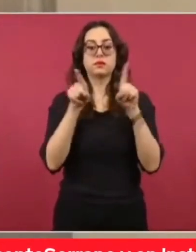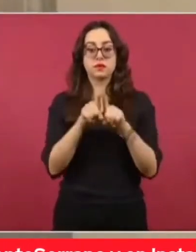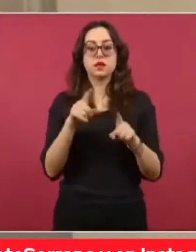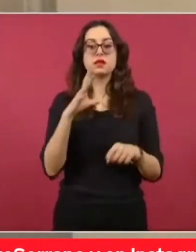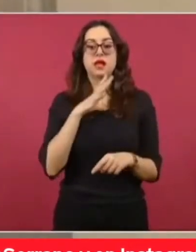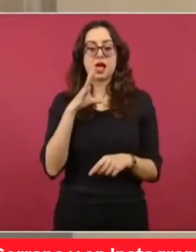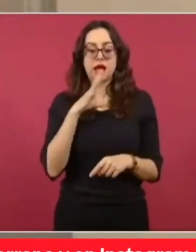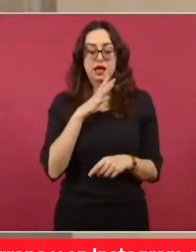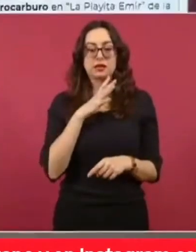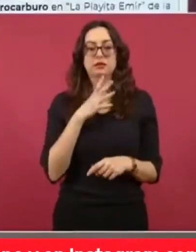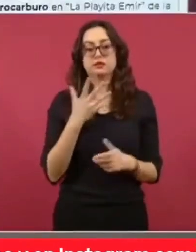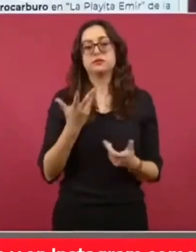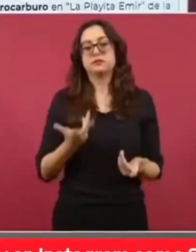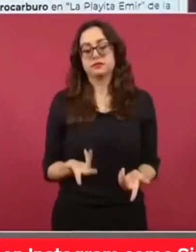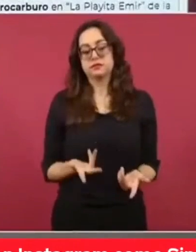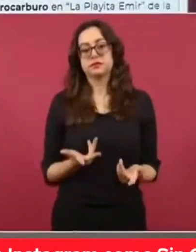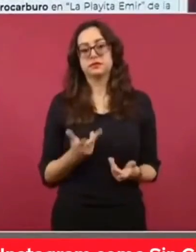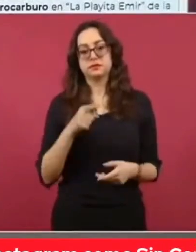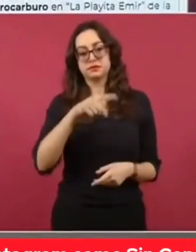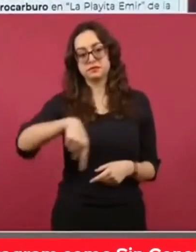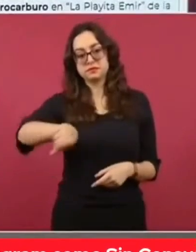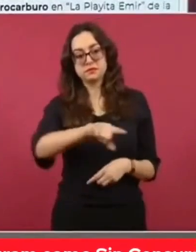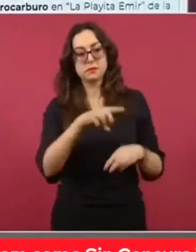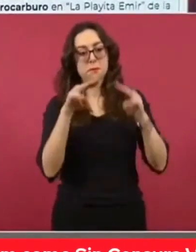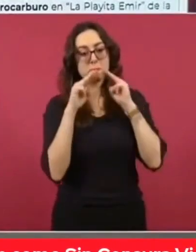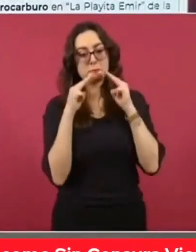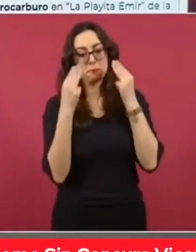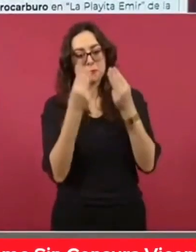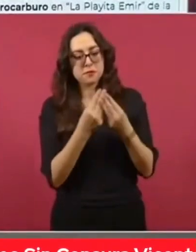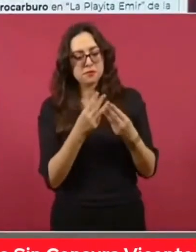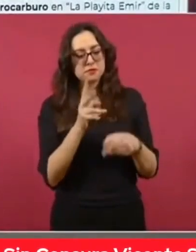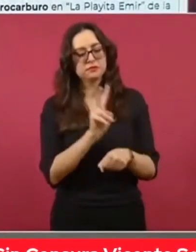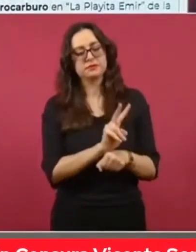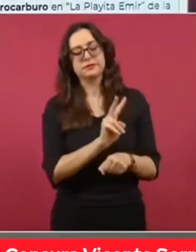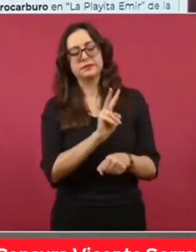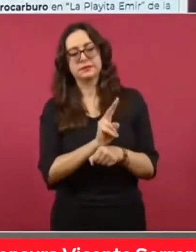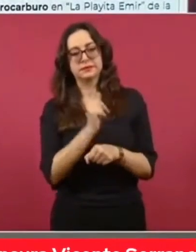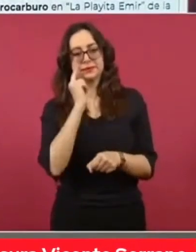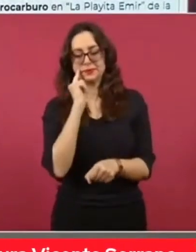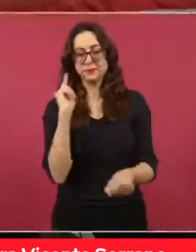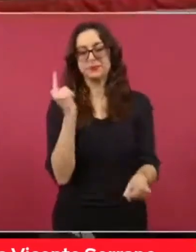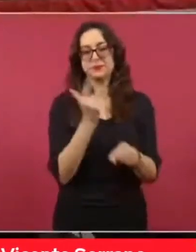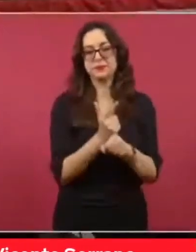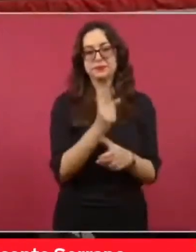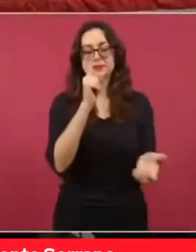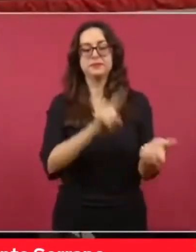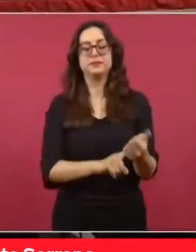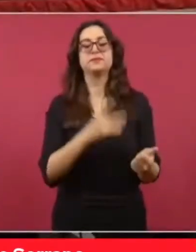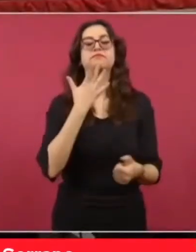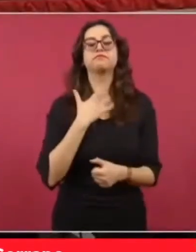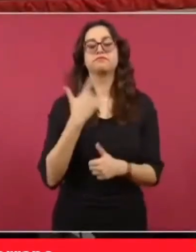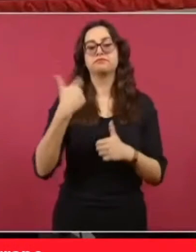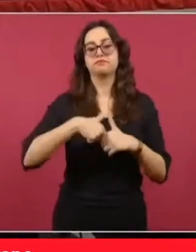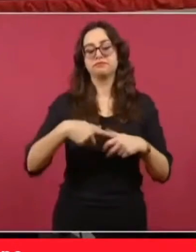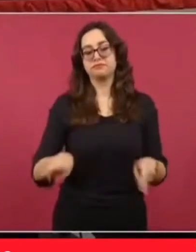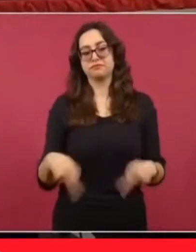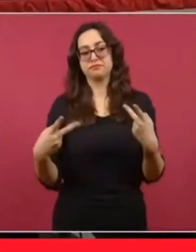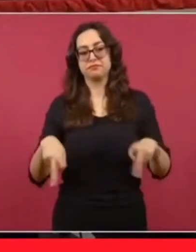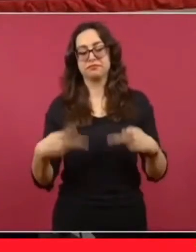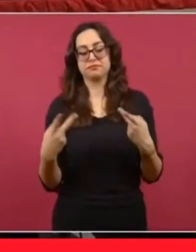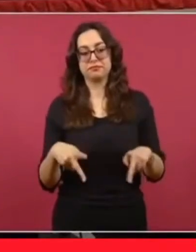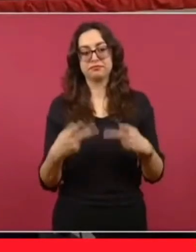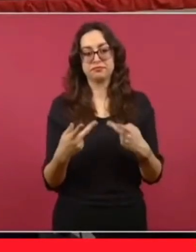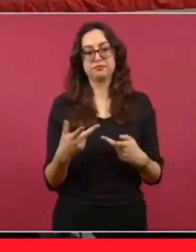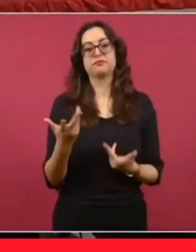por parte de la delincuencia dominicana organizada se detectó en un mercado ilícito de combustibles en la playita